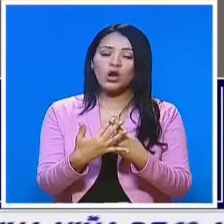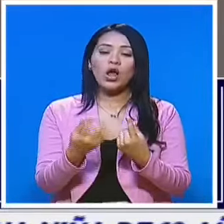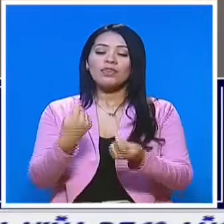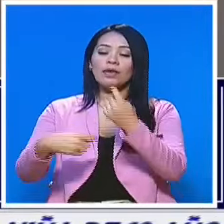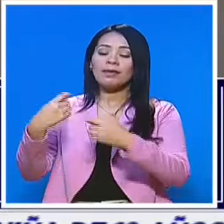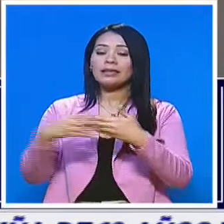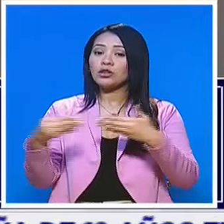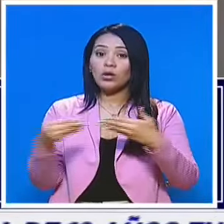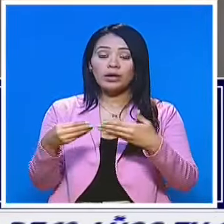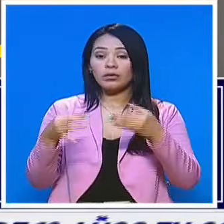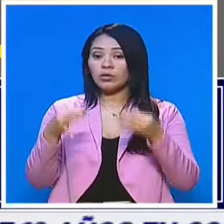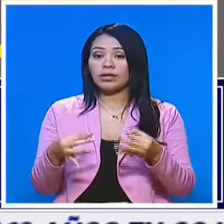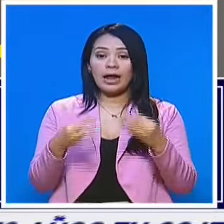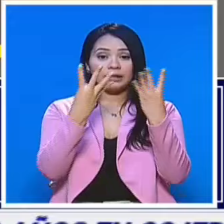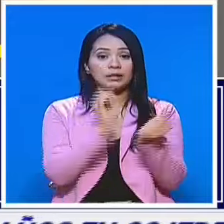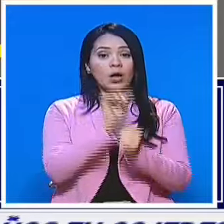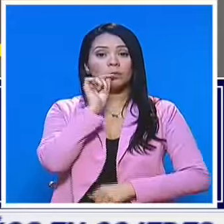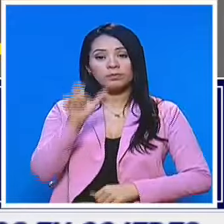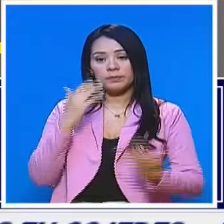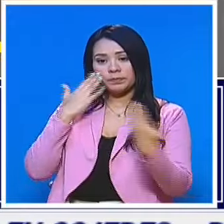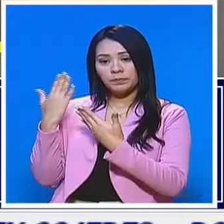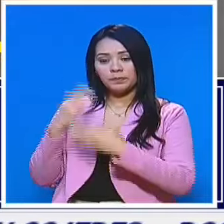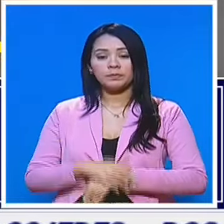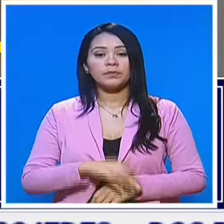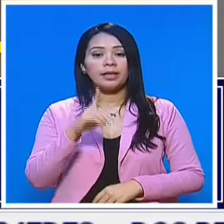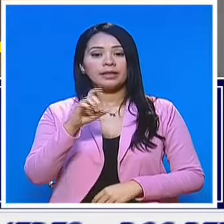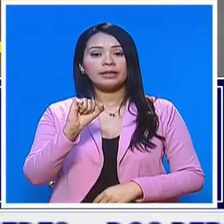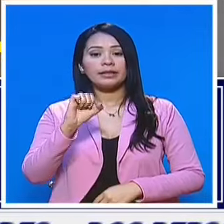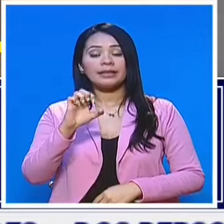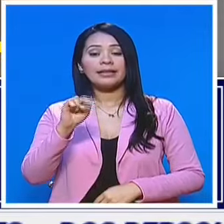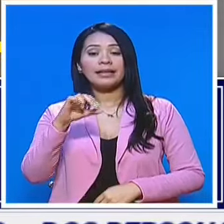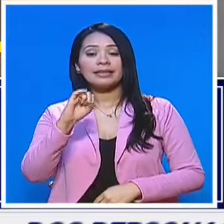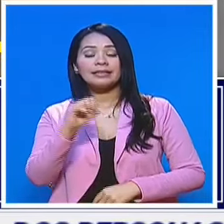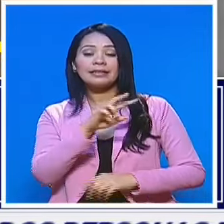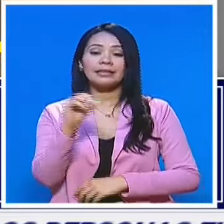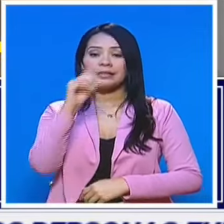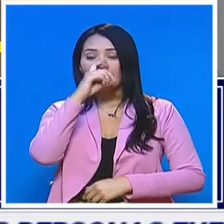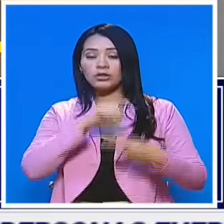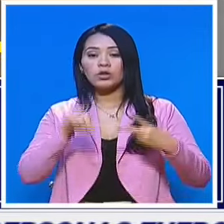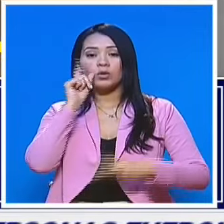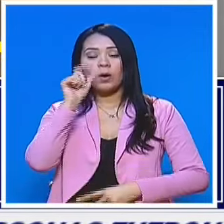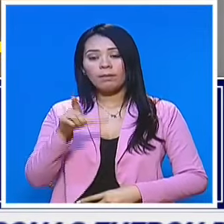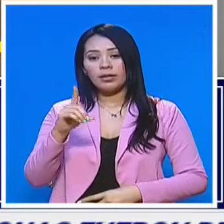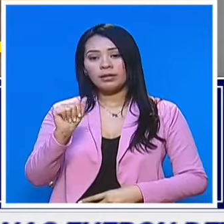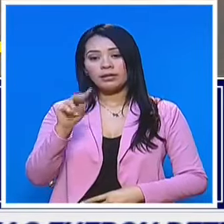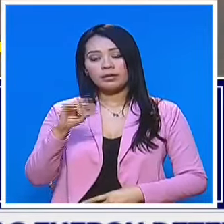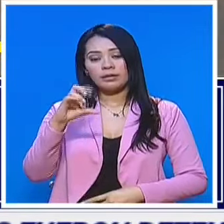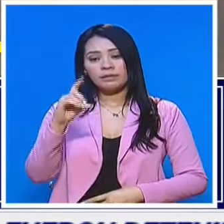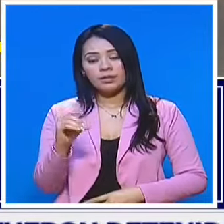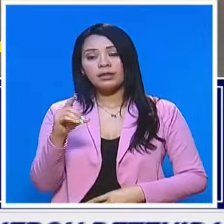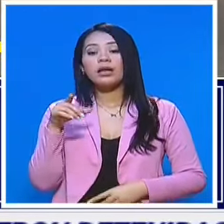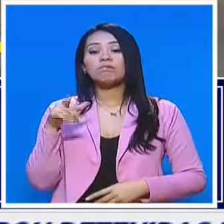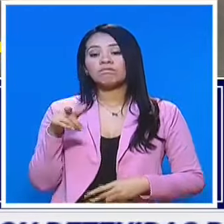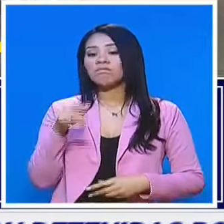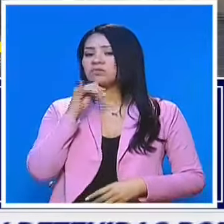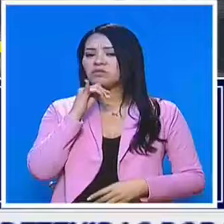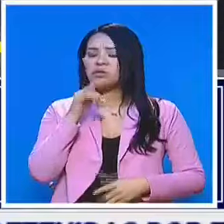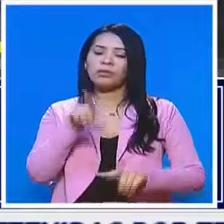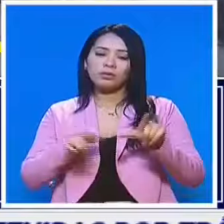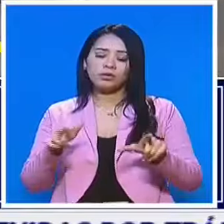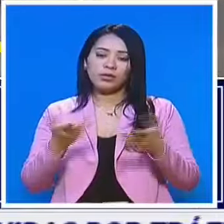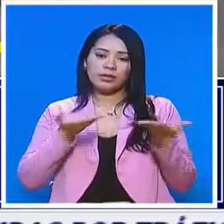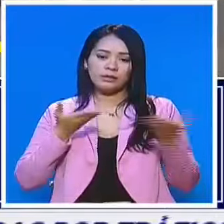primer lugar arrestaron a dos sujetos que están identificados como Denis Ortega de 30 años y David Leonardo de 31 quienes de acuerdo a los funcionarios